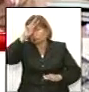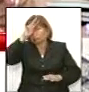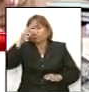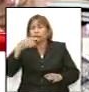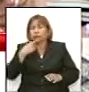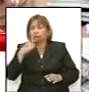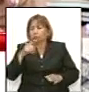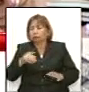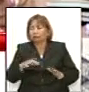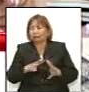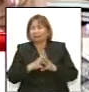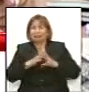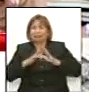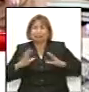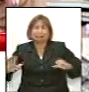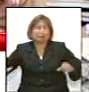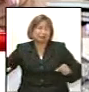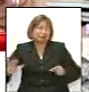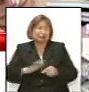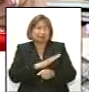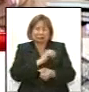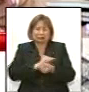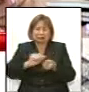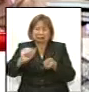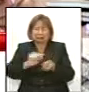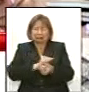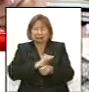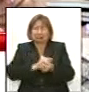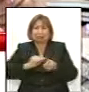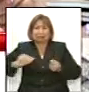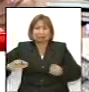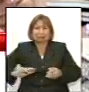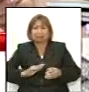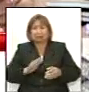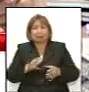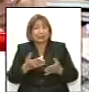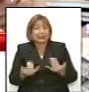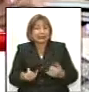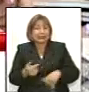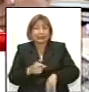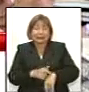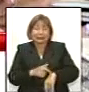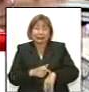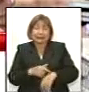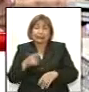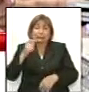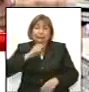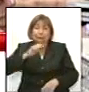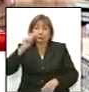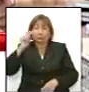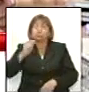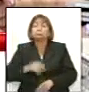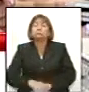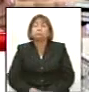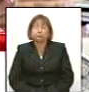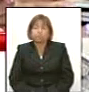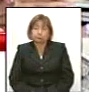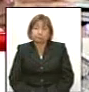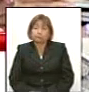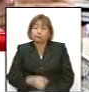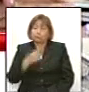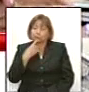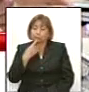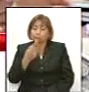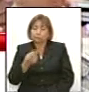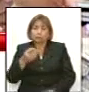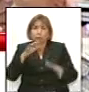están totalmente destruidas? En este momento, Tumbes está siendo afectado por